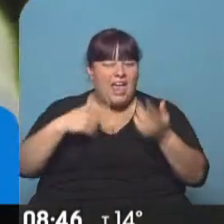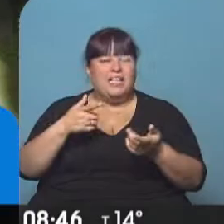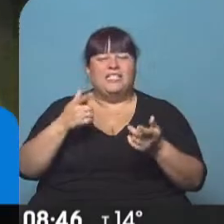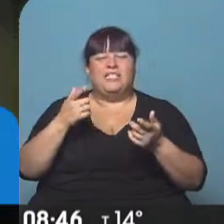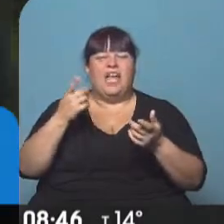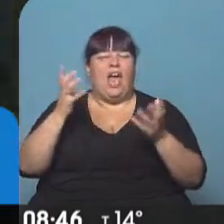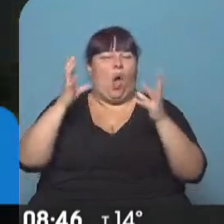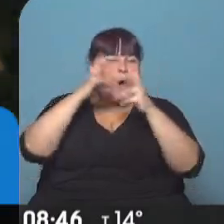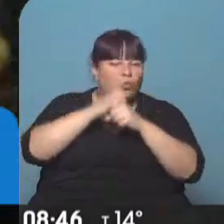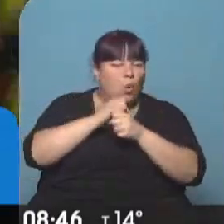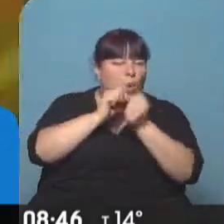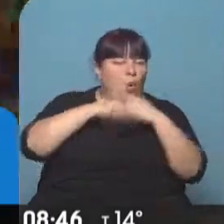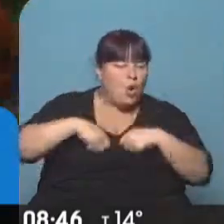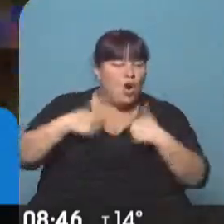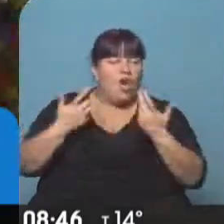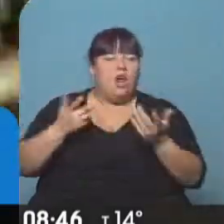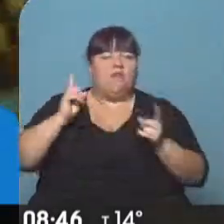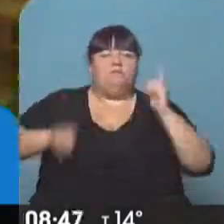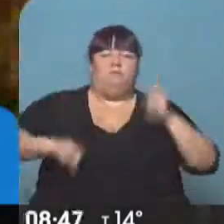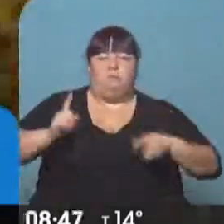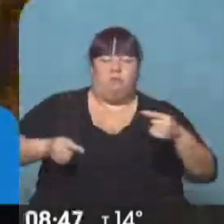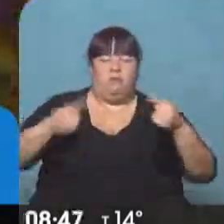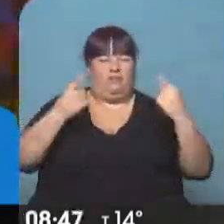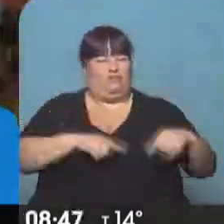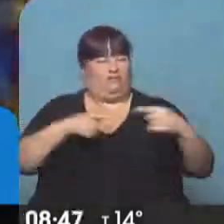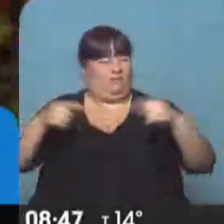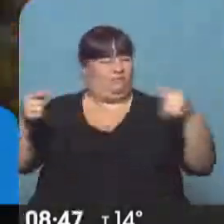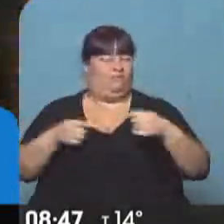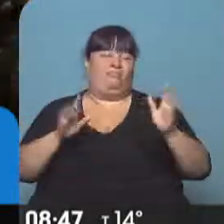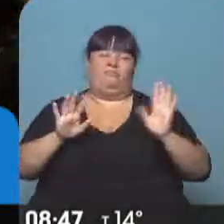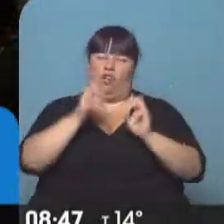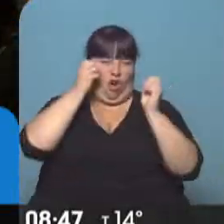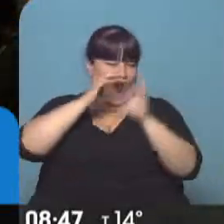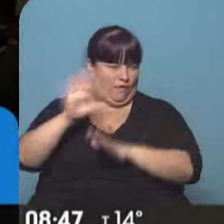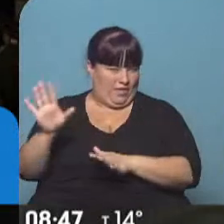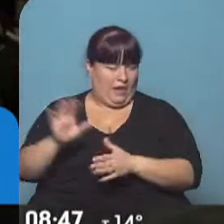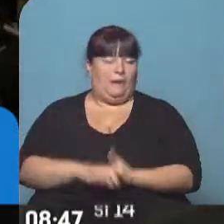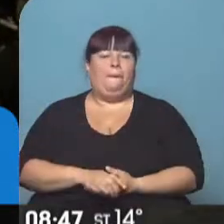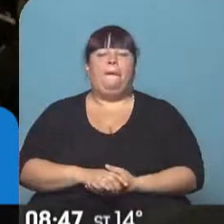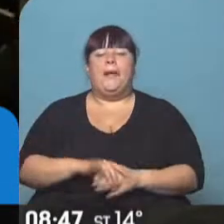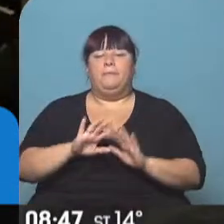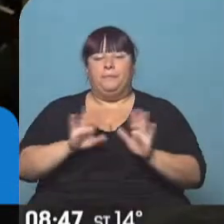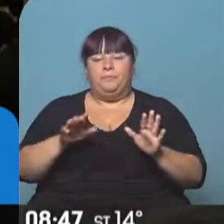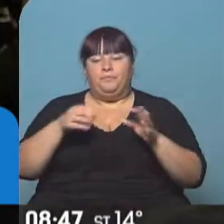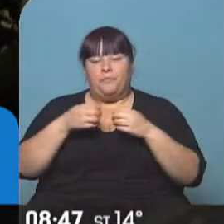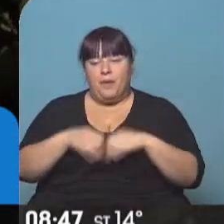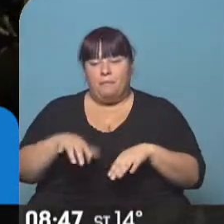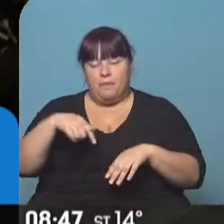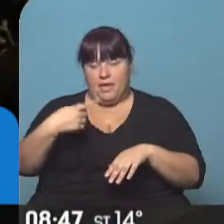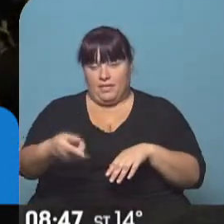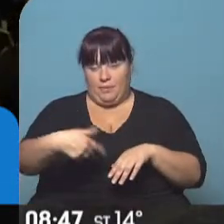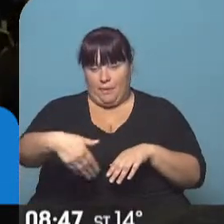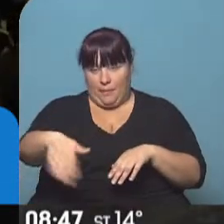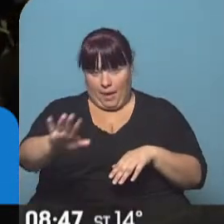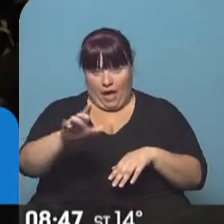oscurantismo la imposición la arbitrariedad quedé helado a partir de las próximas